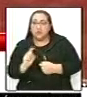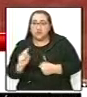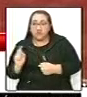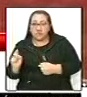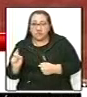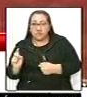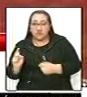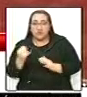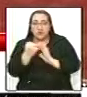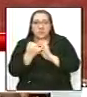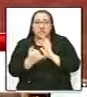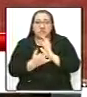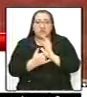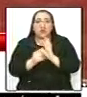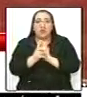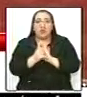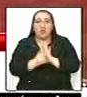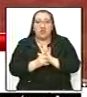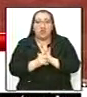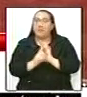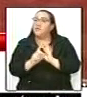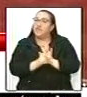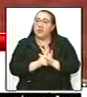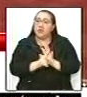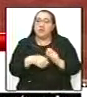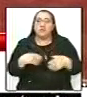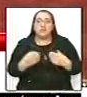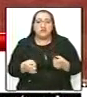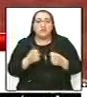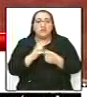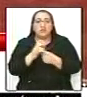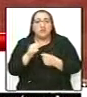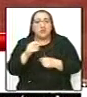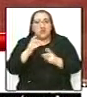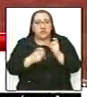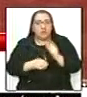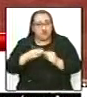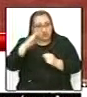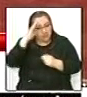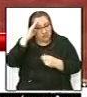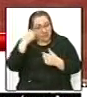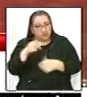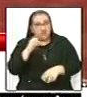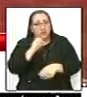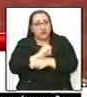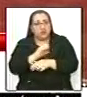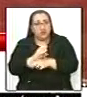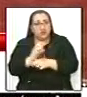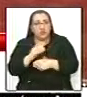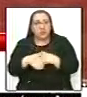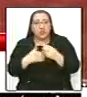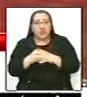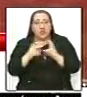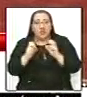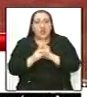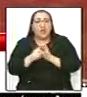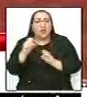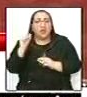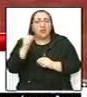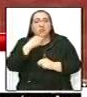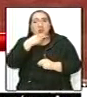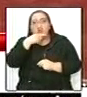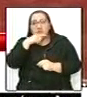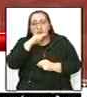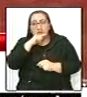3 puntos suspensivos, inciso D, garantizar la existencia de personal policial debidamente capacitado en materia de derecho de las